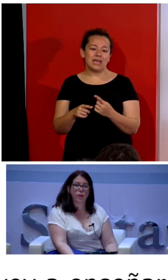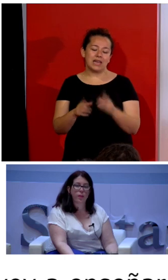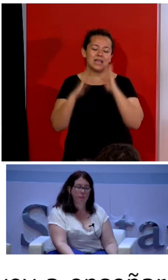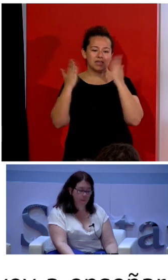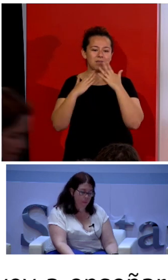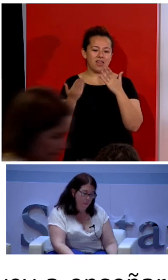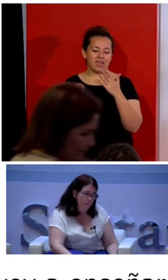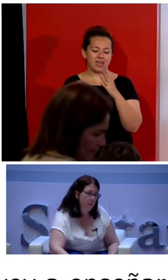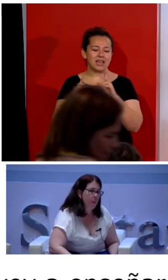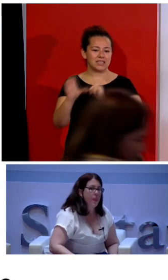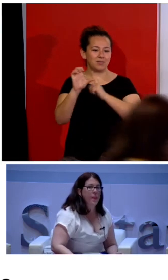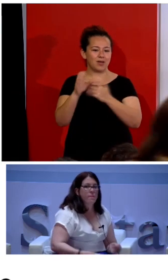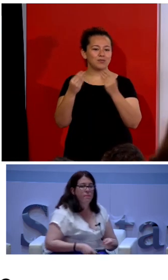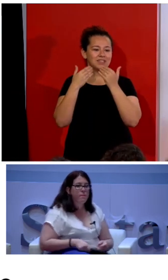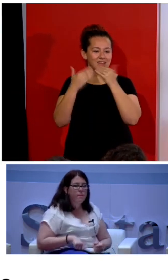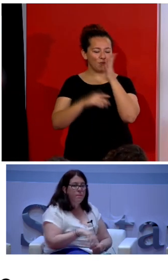por venir.